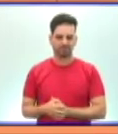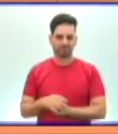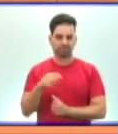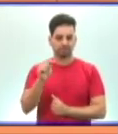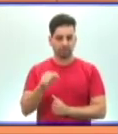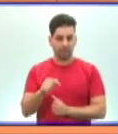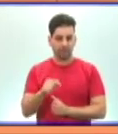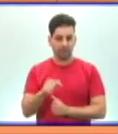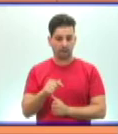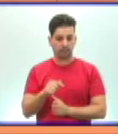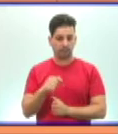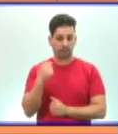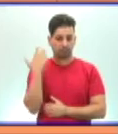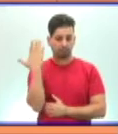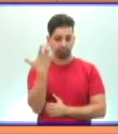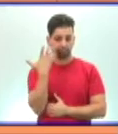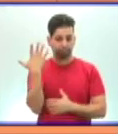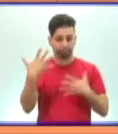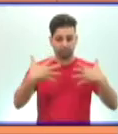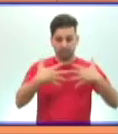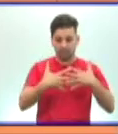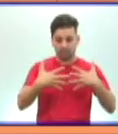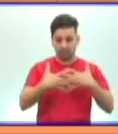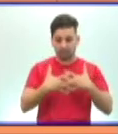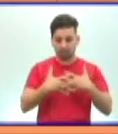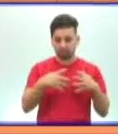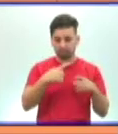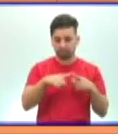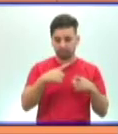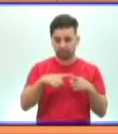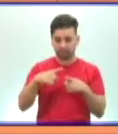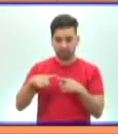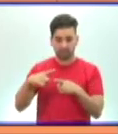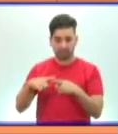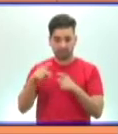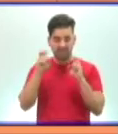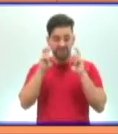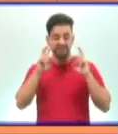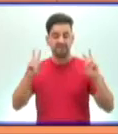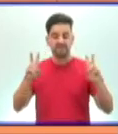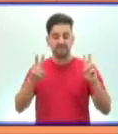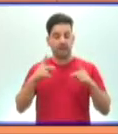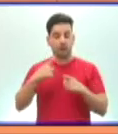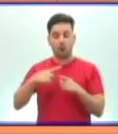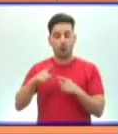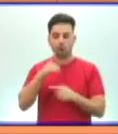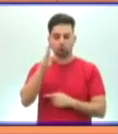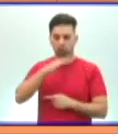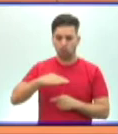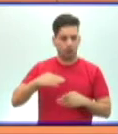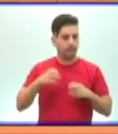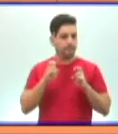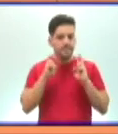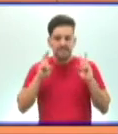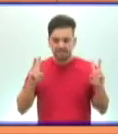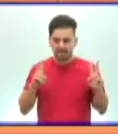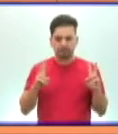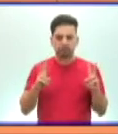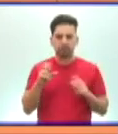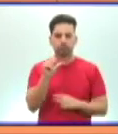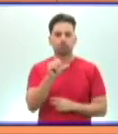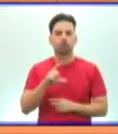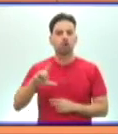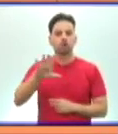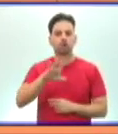factores bióticos, abióticos y socioeconómicos. Y fíjense que la flecha en este esquema nos muestra